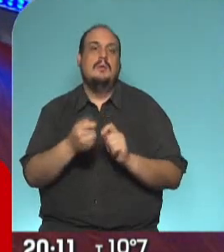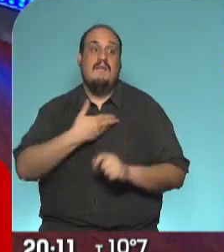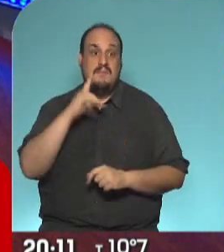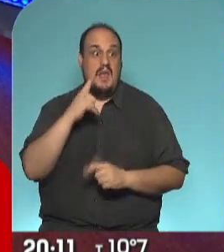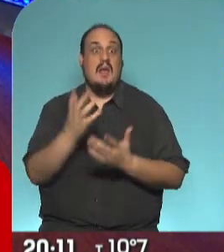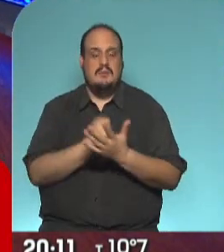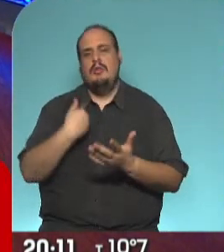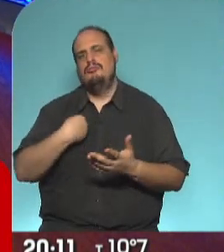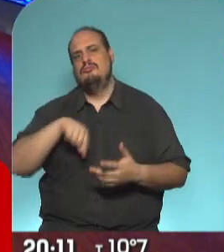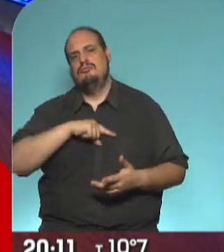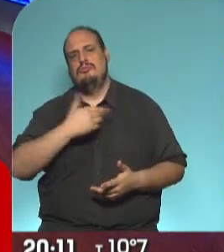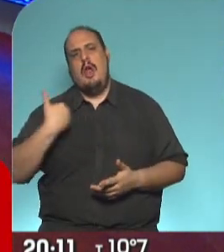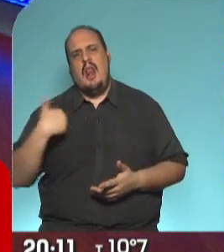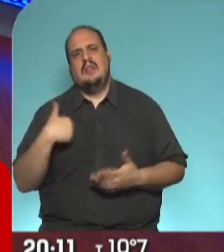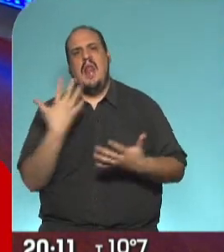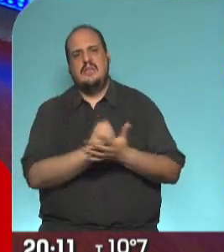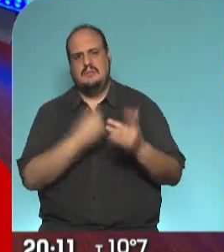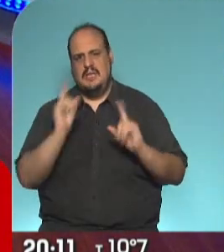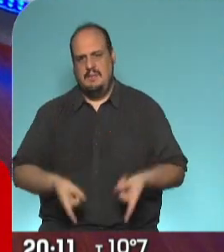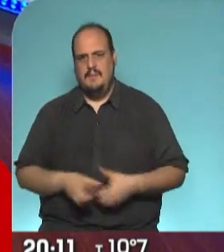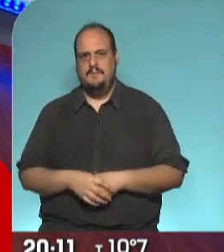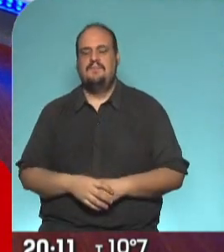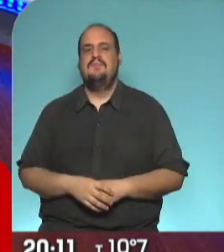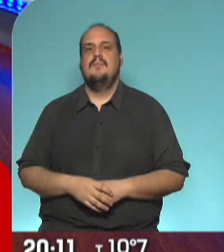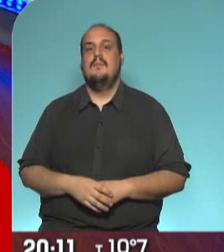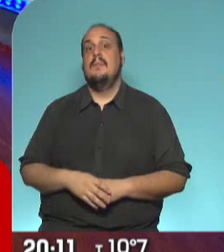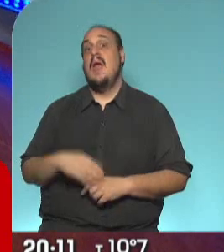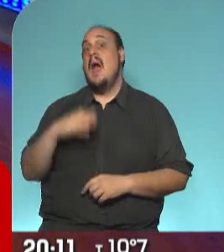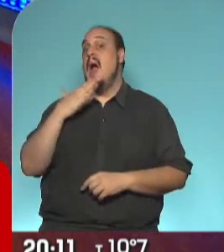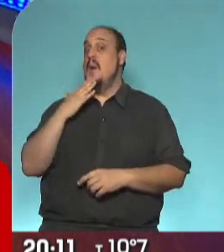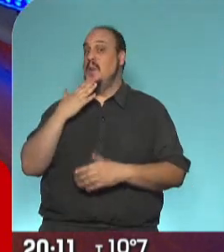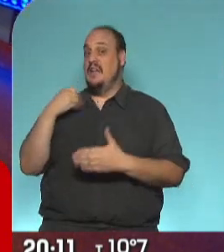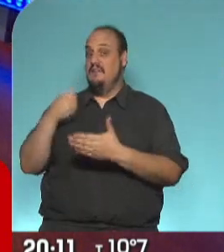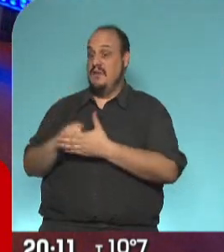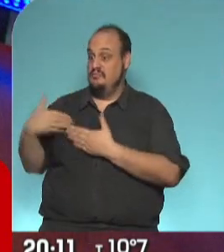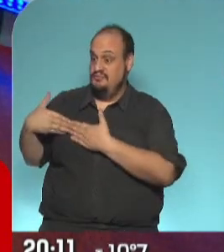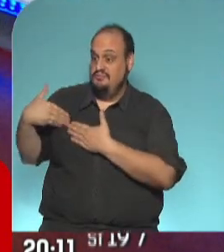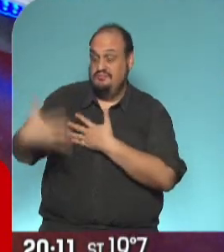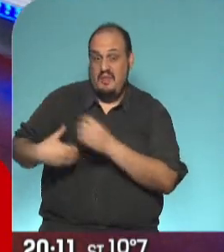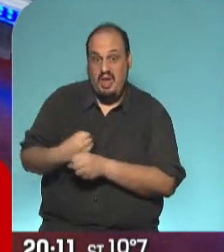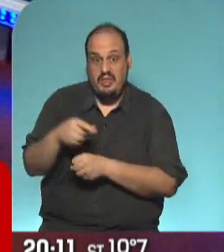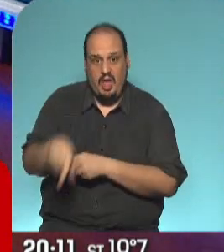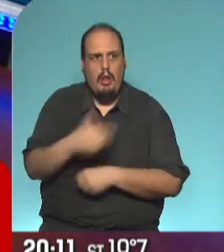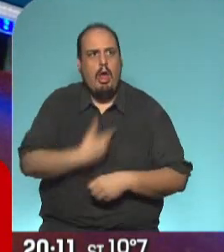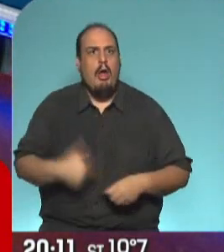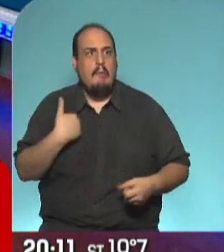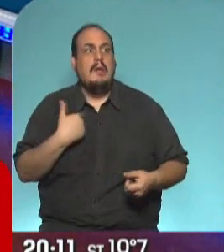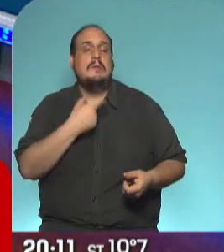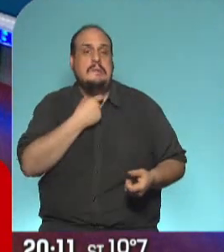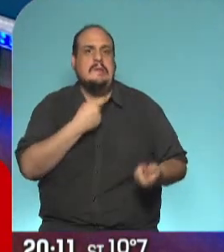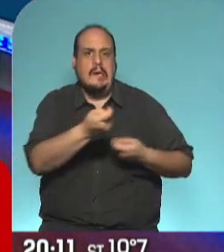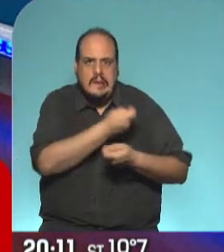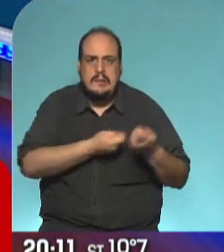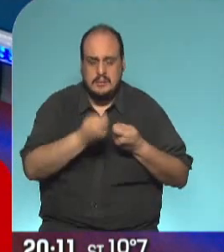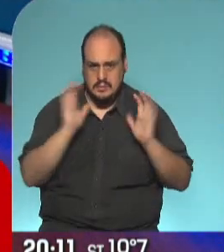cediendo. Desde que comenzamos a fines de abril hasta ahora, el gobierno muestra una predisposición y habla de buena fe. El tema es